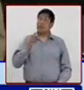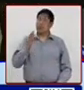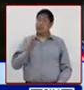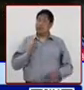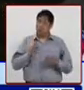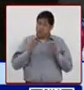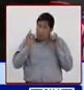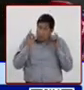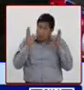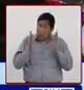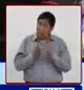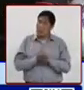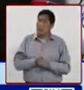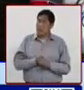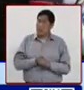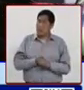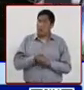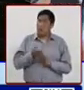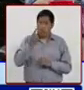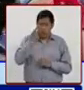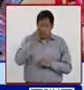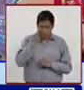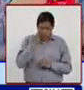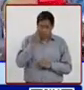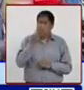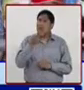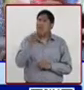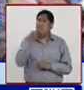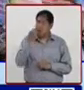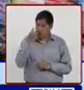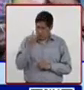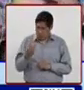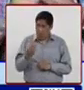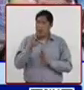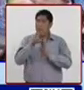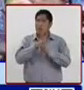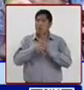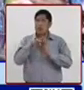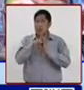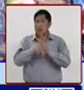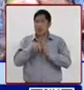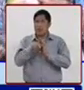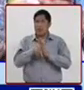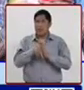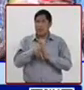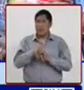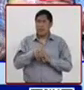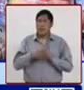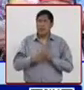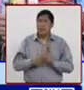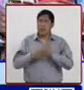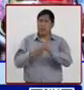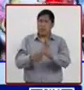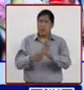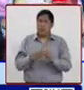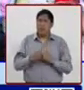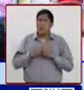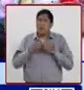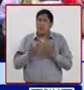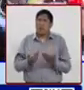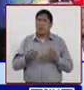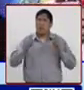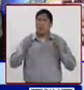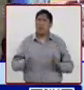un detalle que nos llama bastante la atención. Ojo, ustedes ven en el video y de seguro en nuestra pantalla dividida lo están mostrando, cómo es que